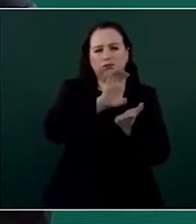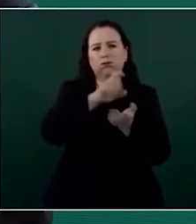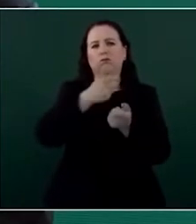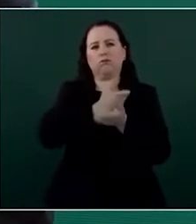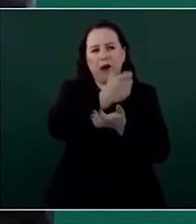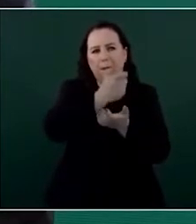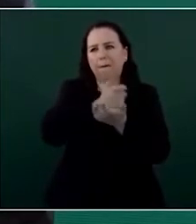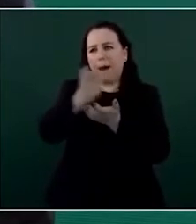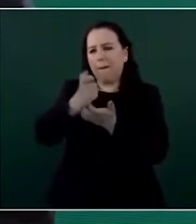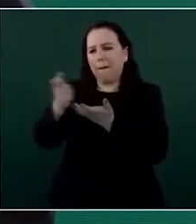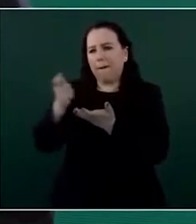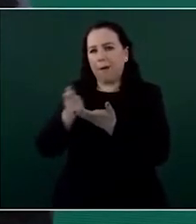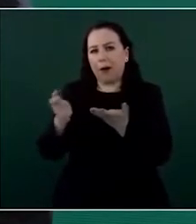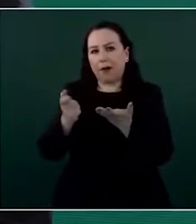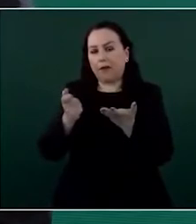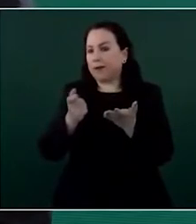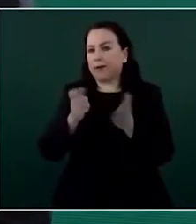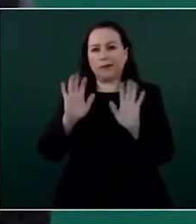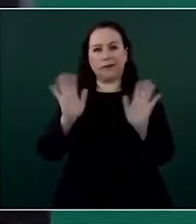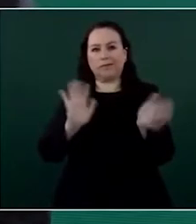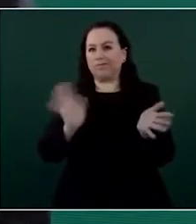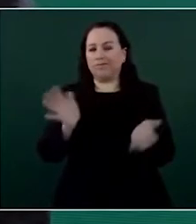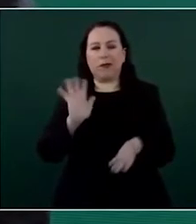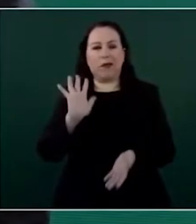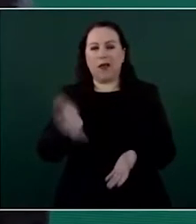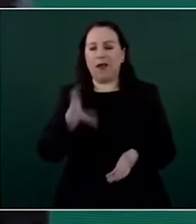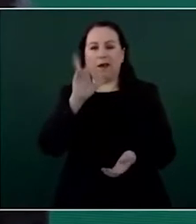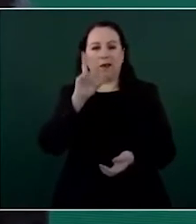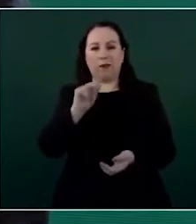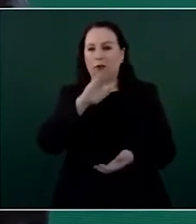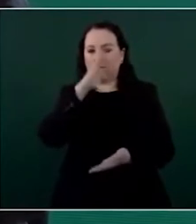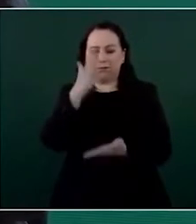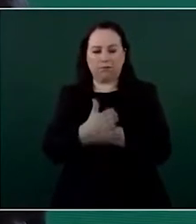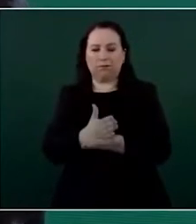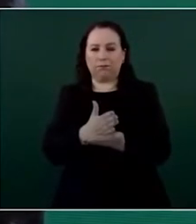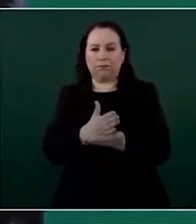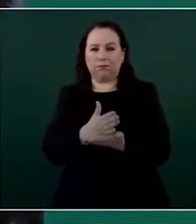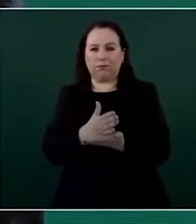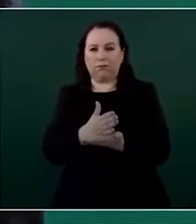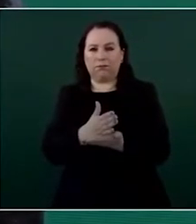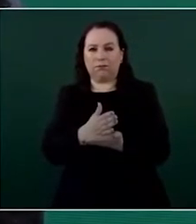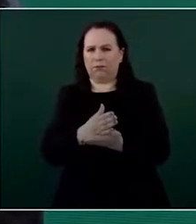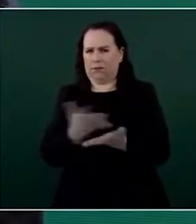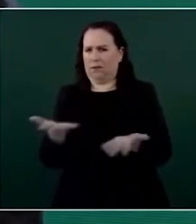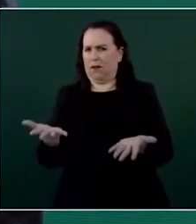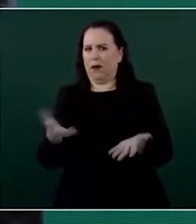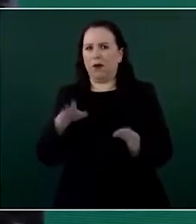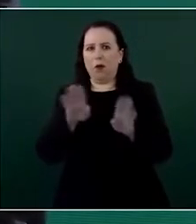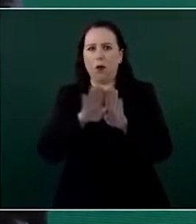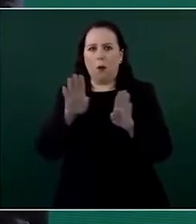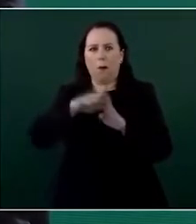Y eso ya no podemos hacerlo. Eso es pecado social.